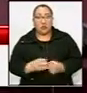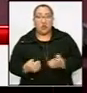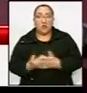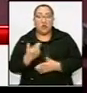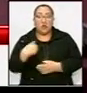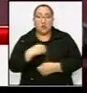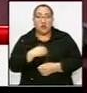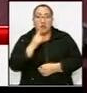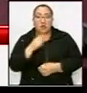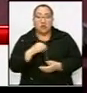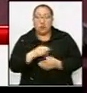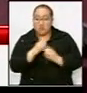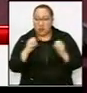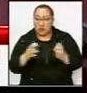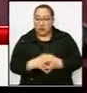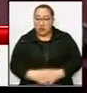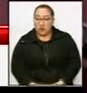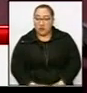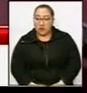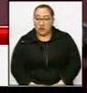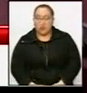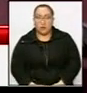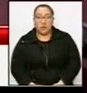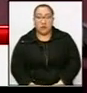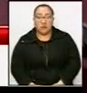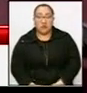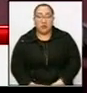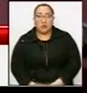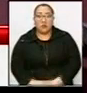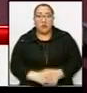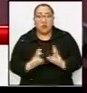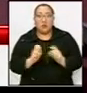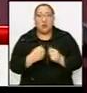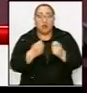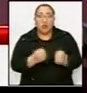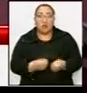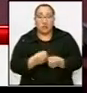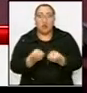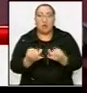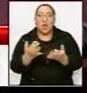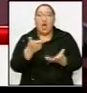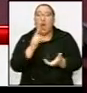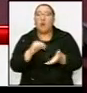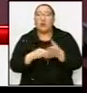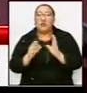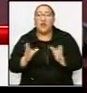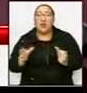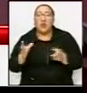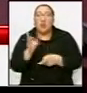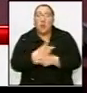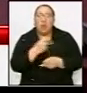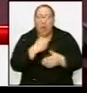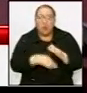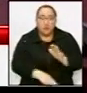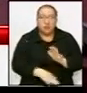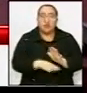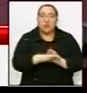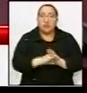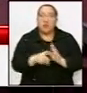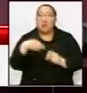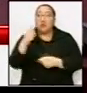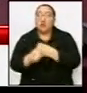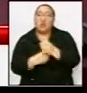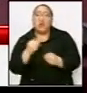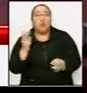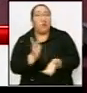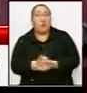estamos cero en el tema de cosecha de agua o las cochas, el próximo año cero también.